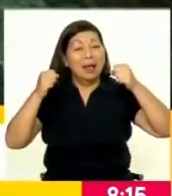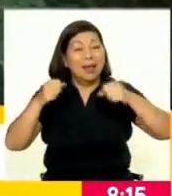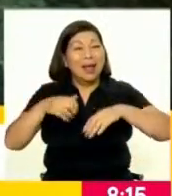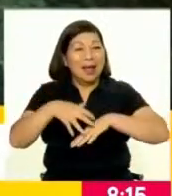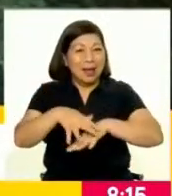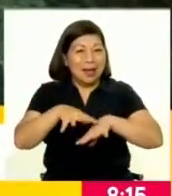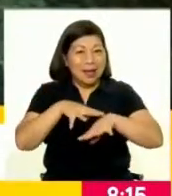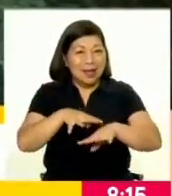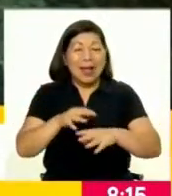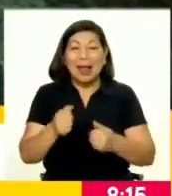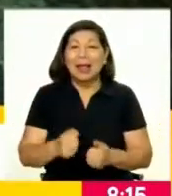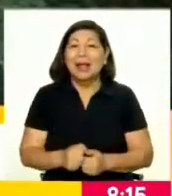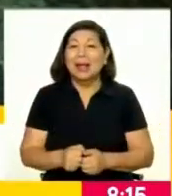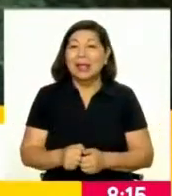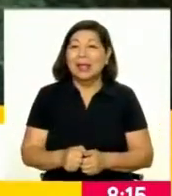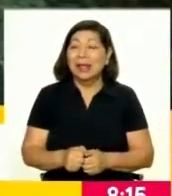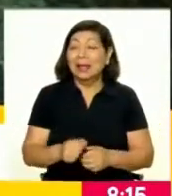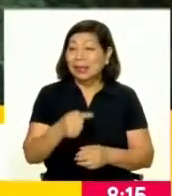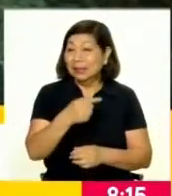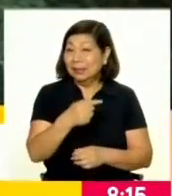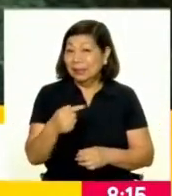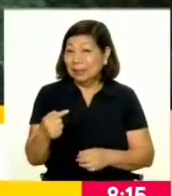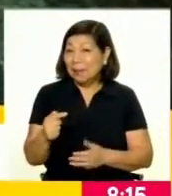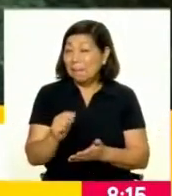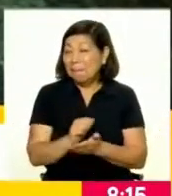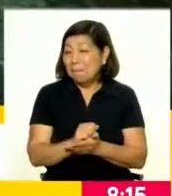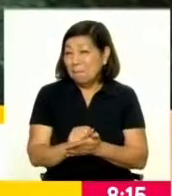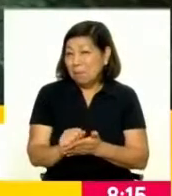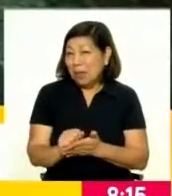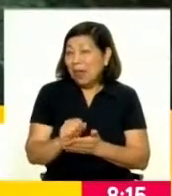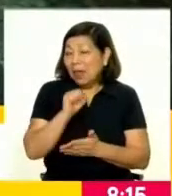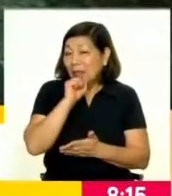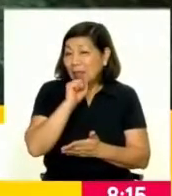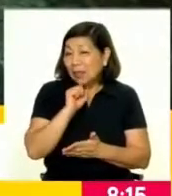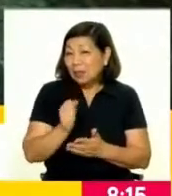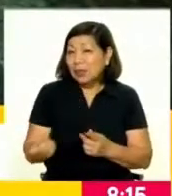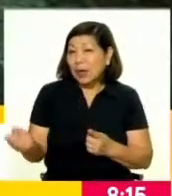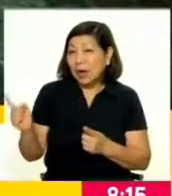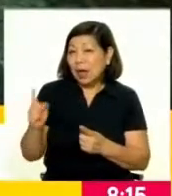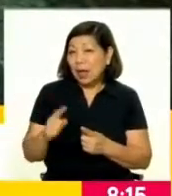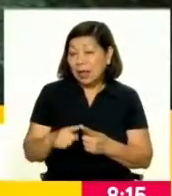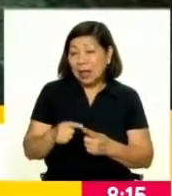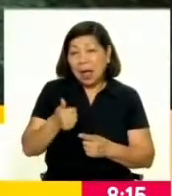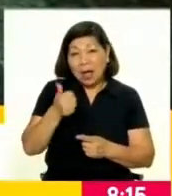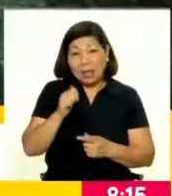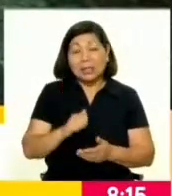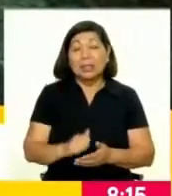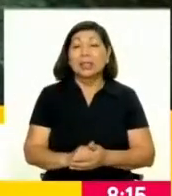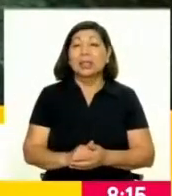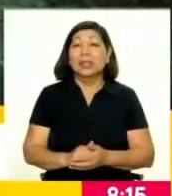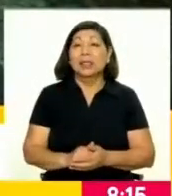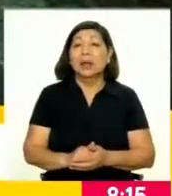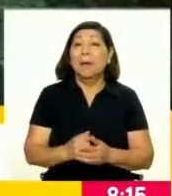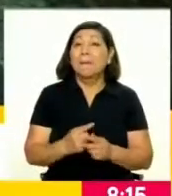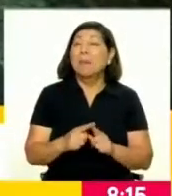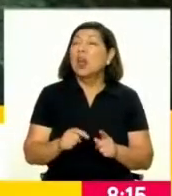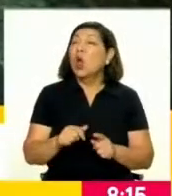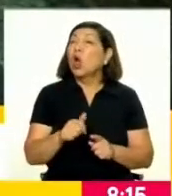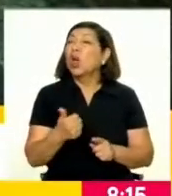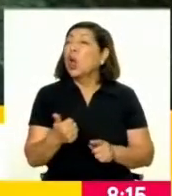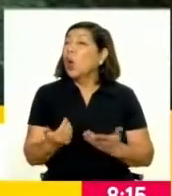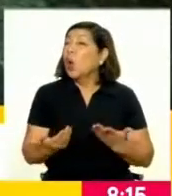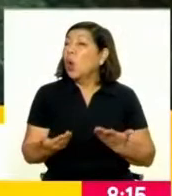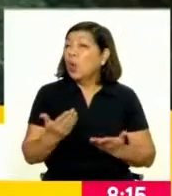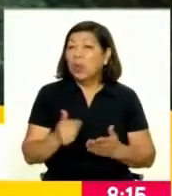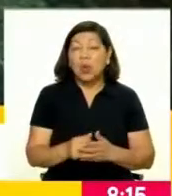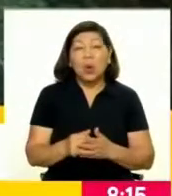protestas que ha habido en las últimas semanas, desde el mes de diciembre hasta el día de ayer. Pero ¿en qué otras